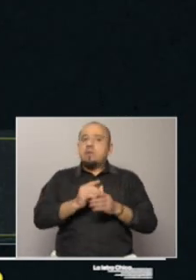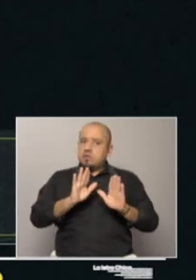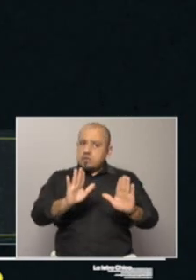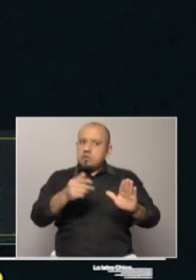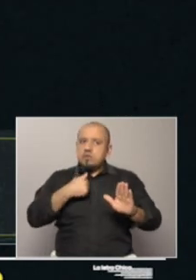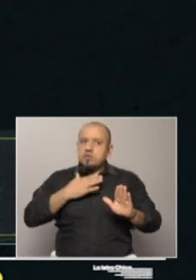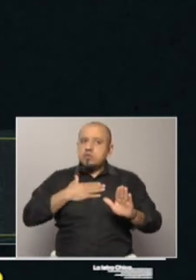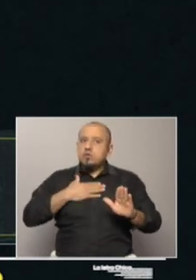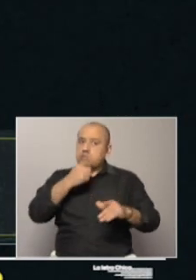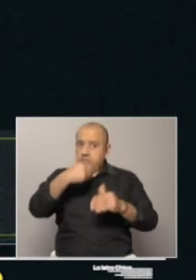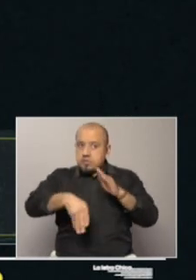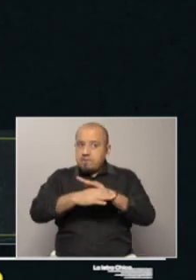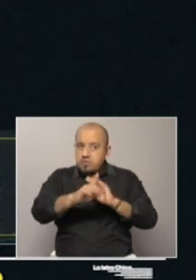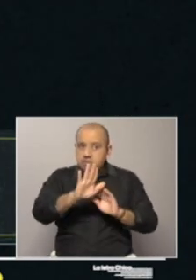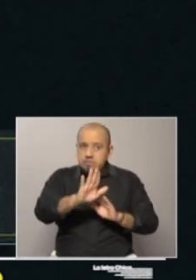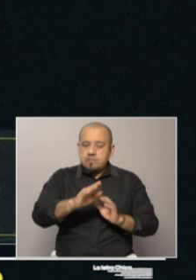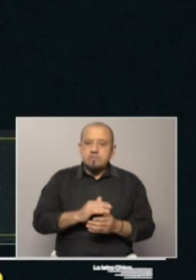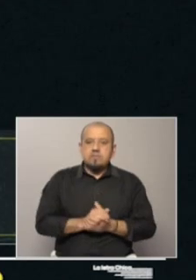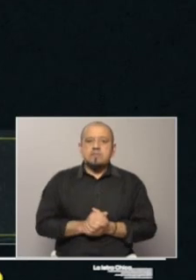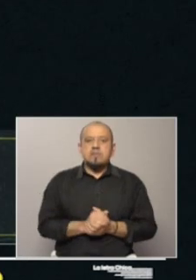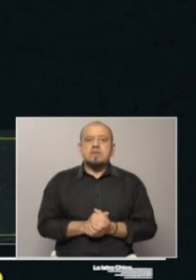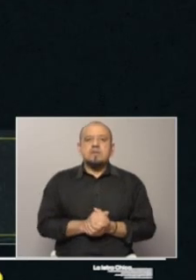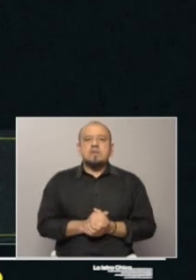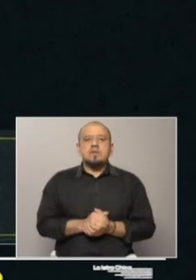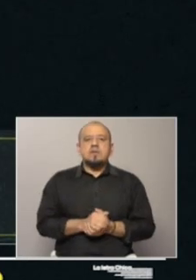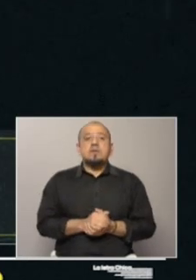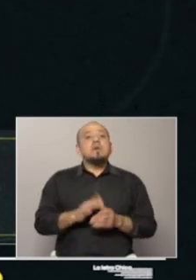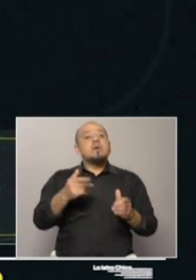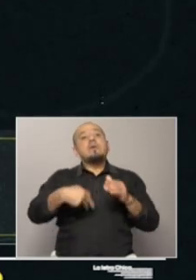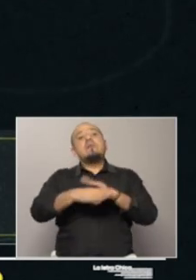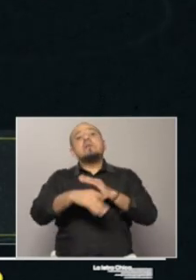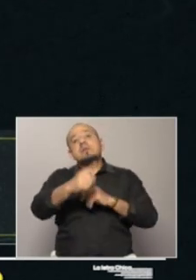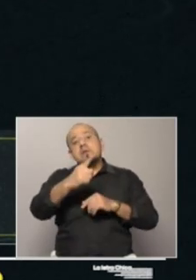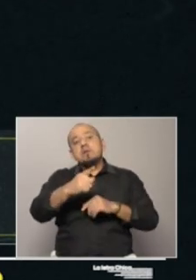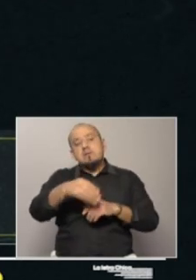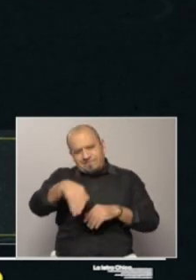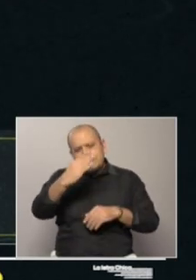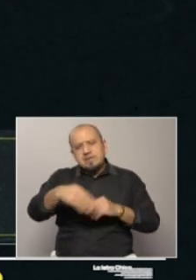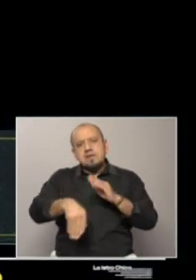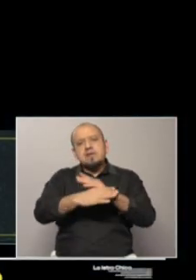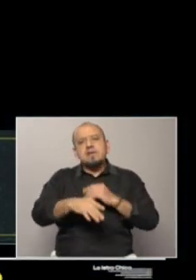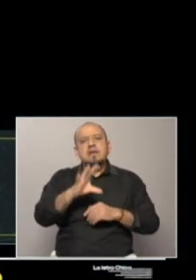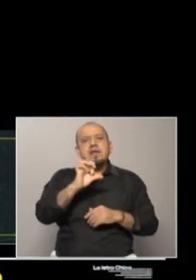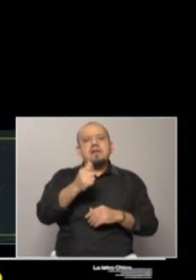haga decirle que se retire de sala. Escuchen todos. Retírese de sala si me hace favor.